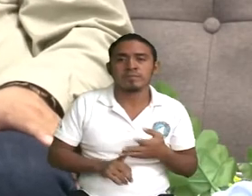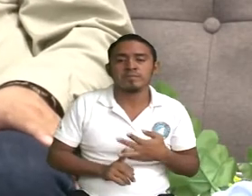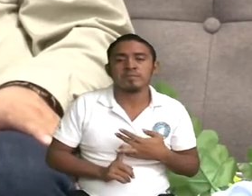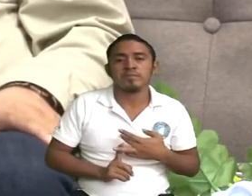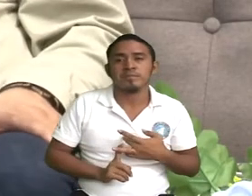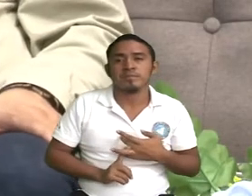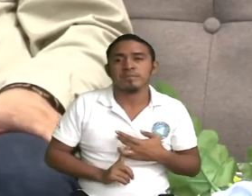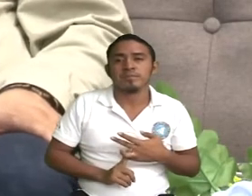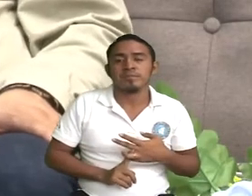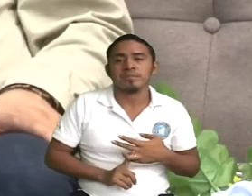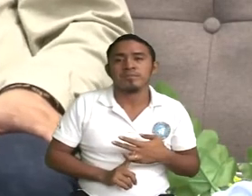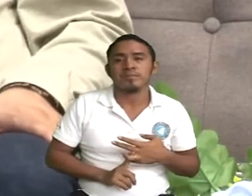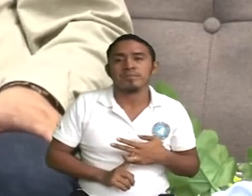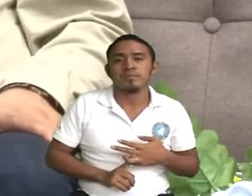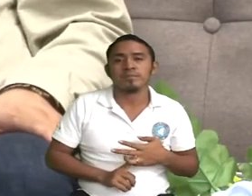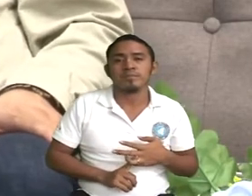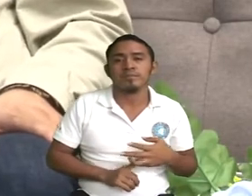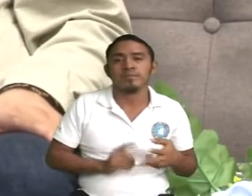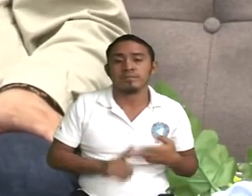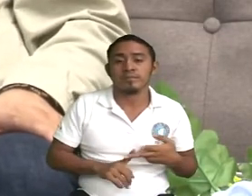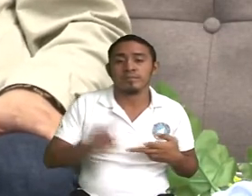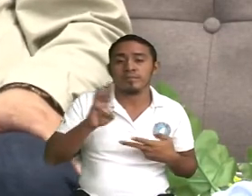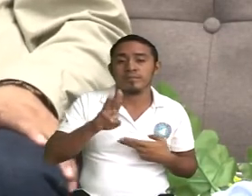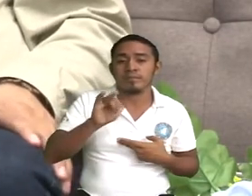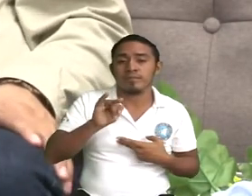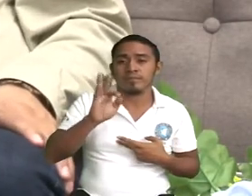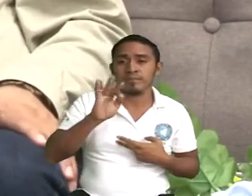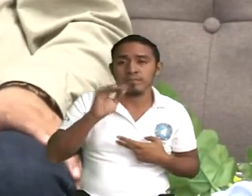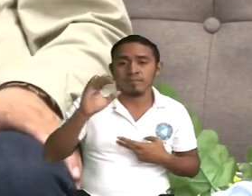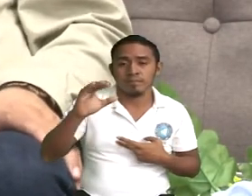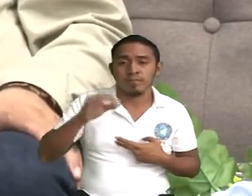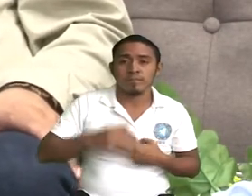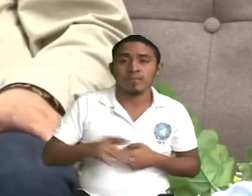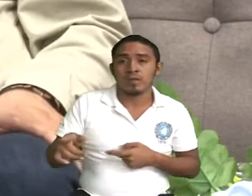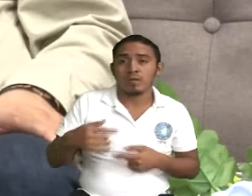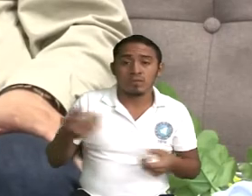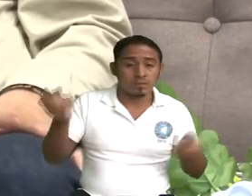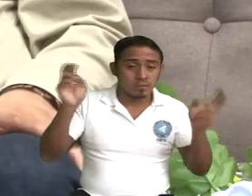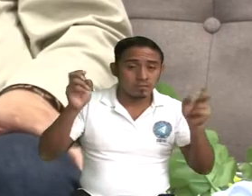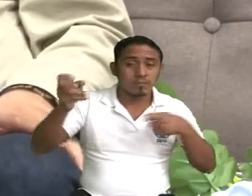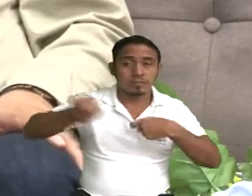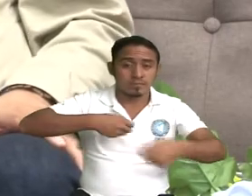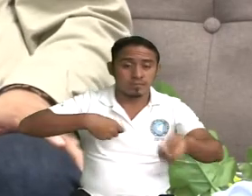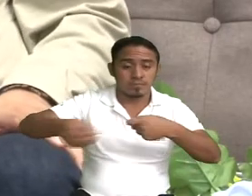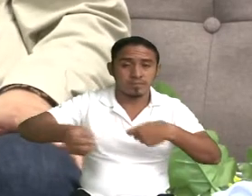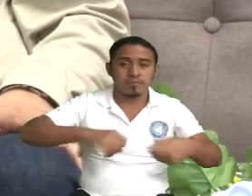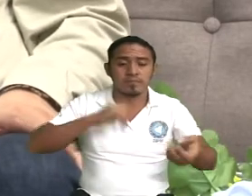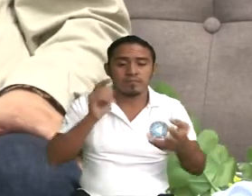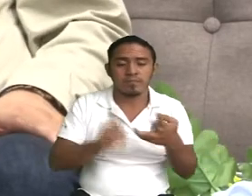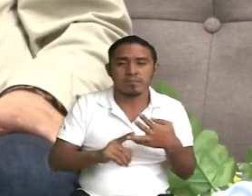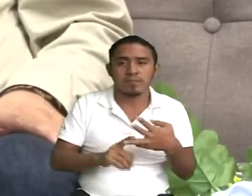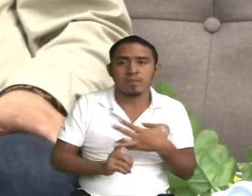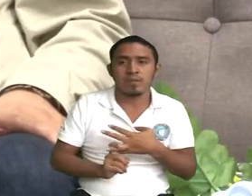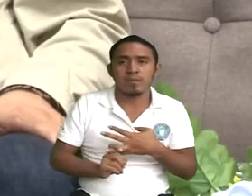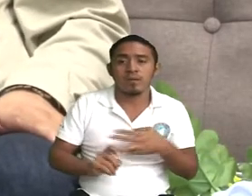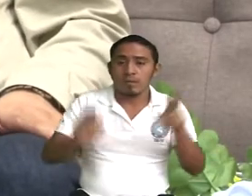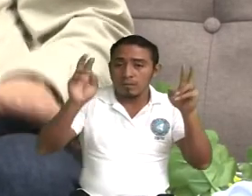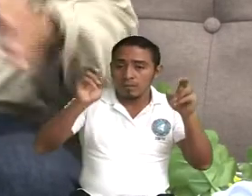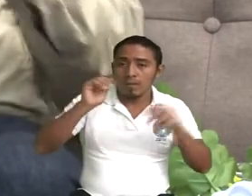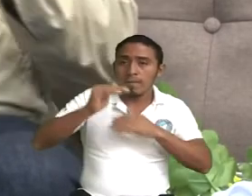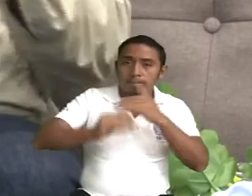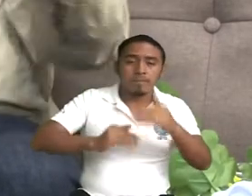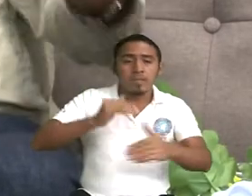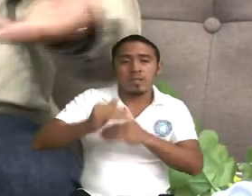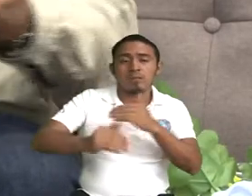en relación con el MIFIC en términos de la comercialización interna, con todo el tema del